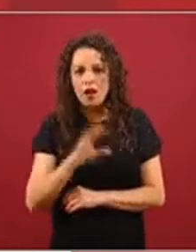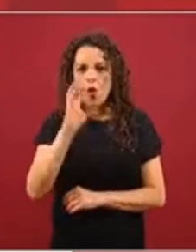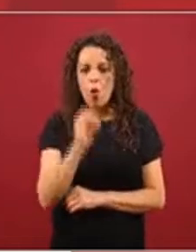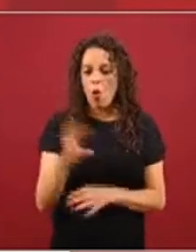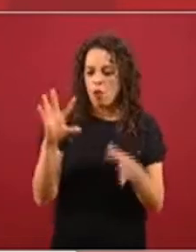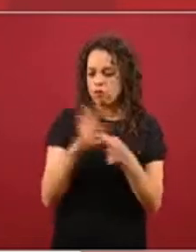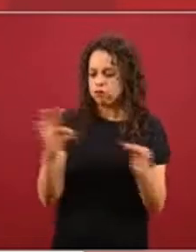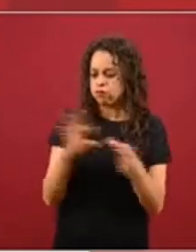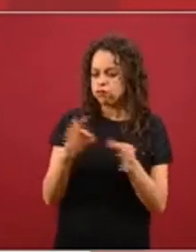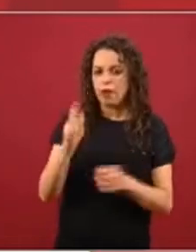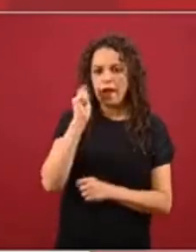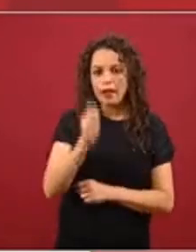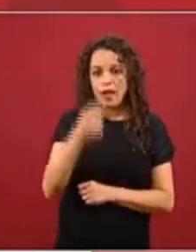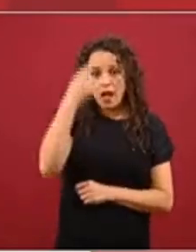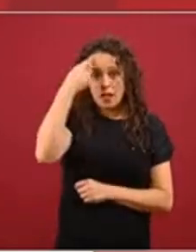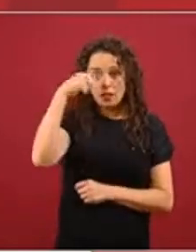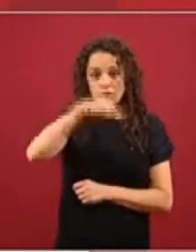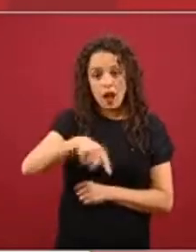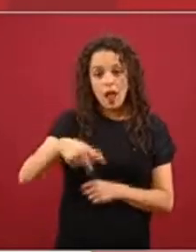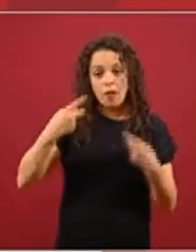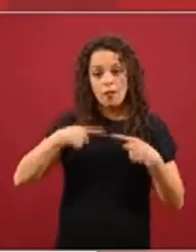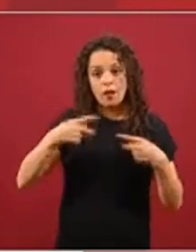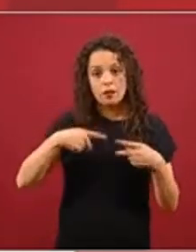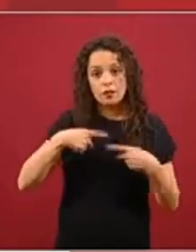manera simple, distraer la atención